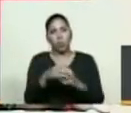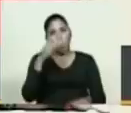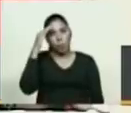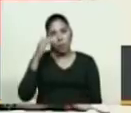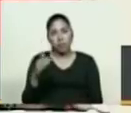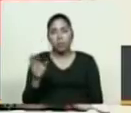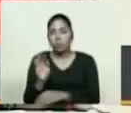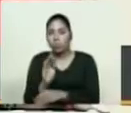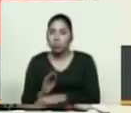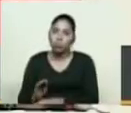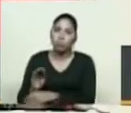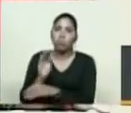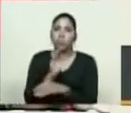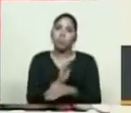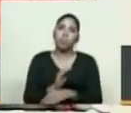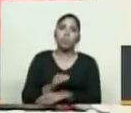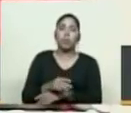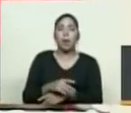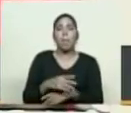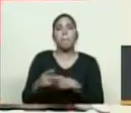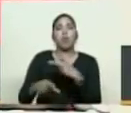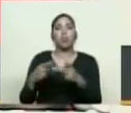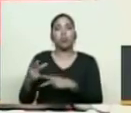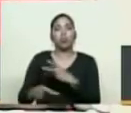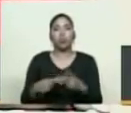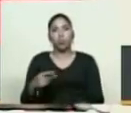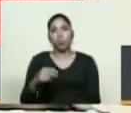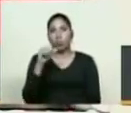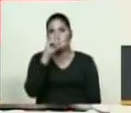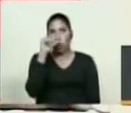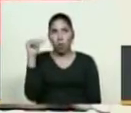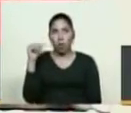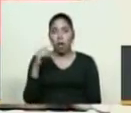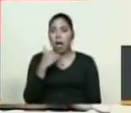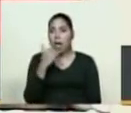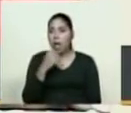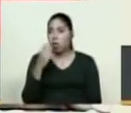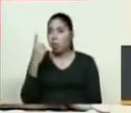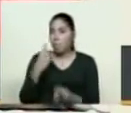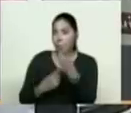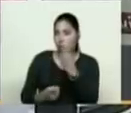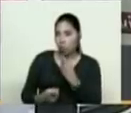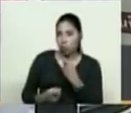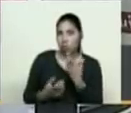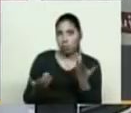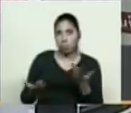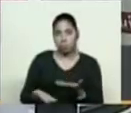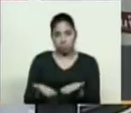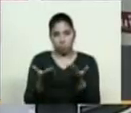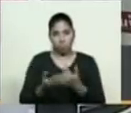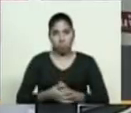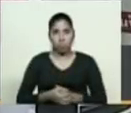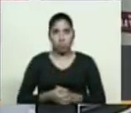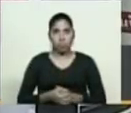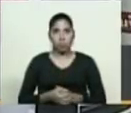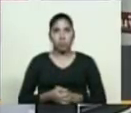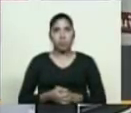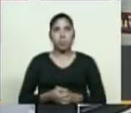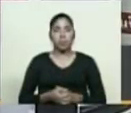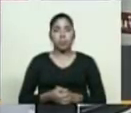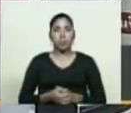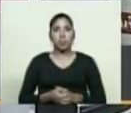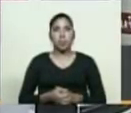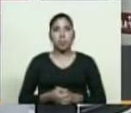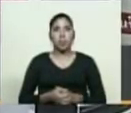Colombia la producción. Bueno, compañeros, si hay alguna pregunta, por favor, les agradezco. Sí, buenas tardes.